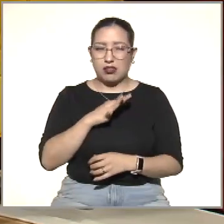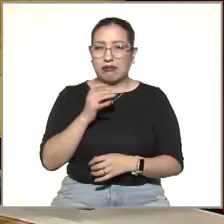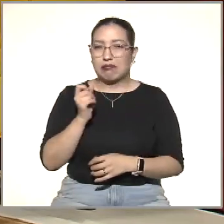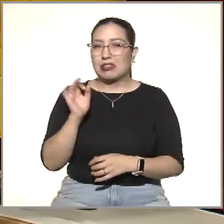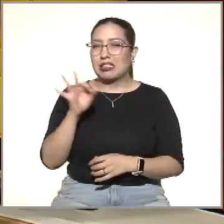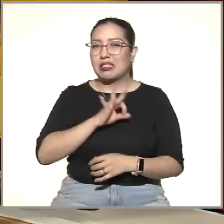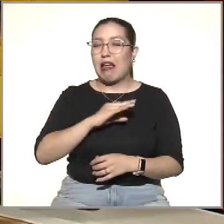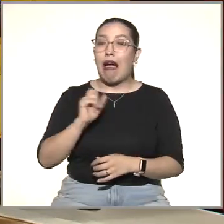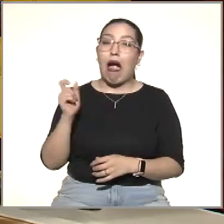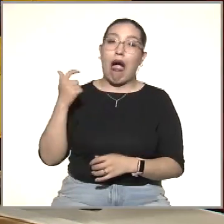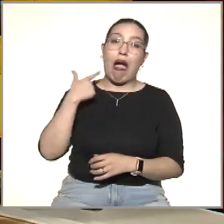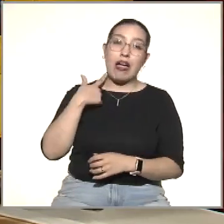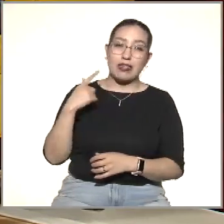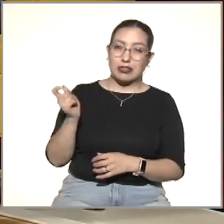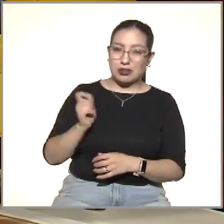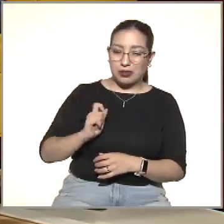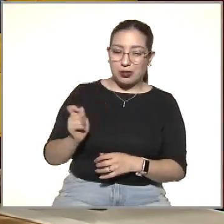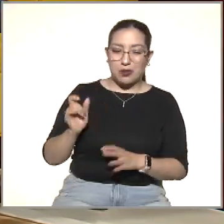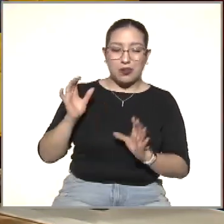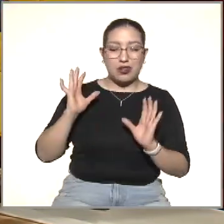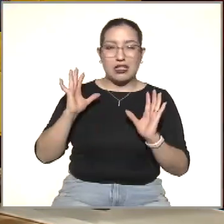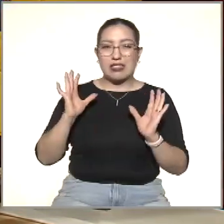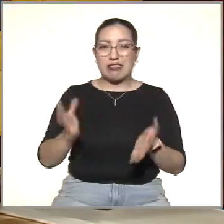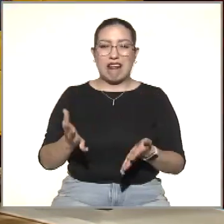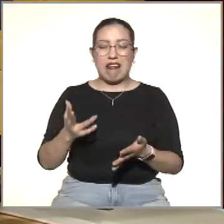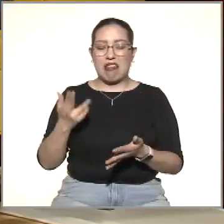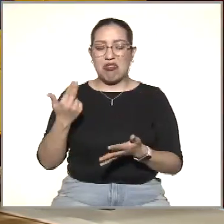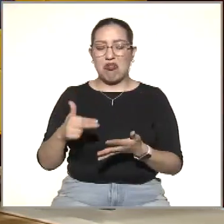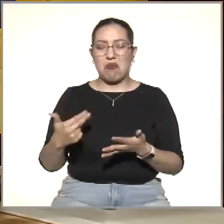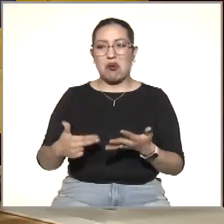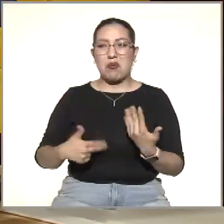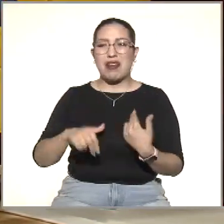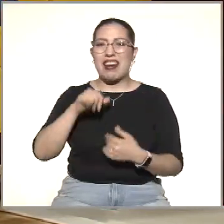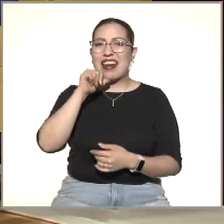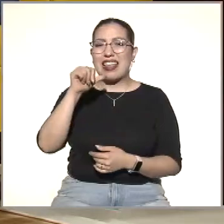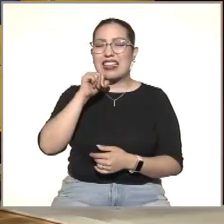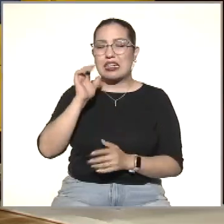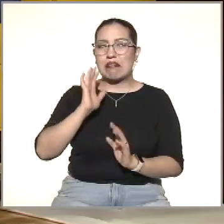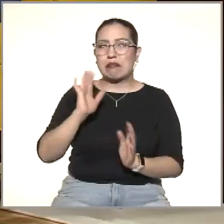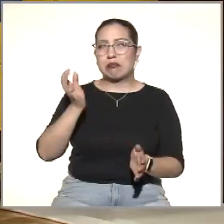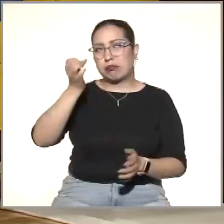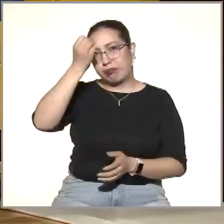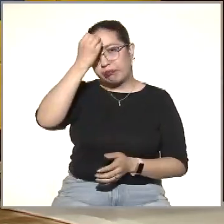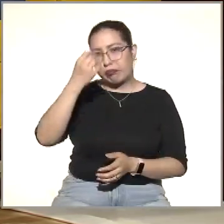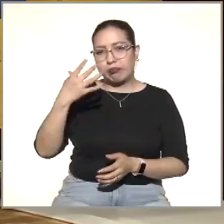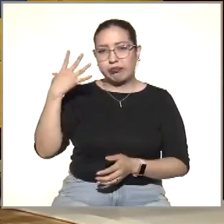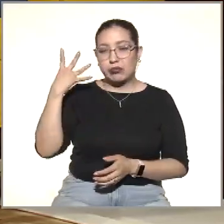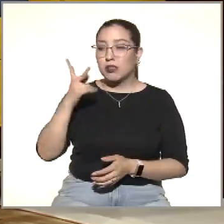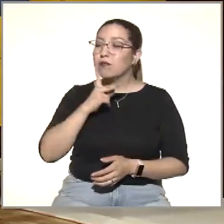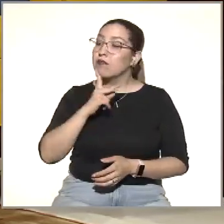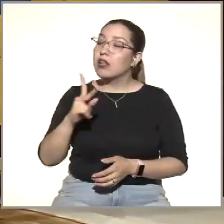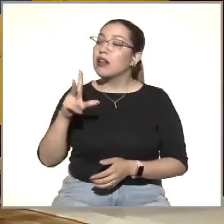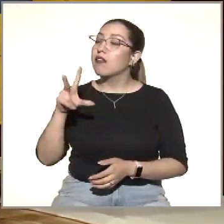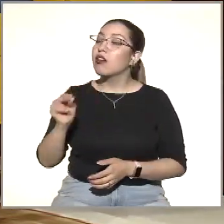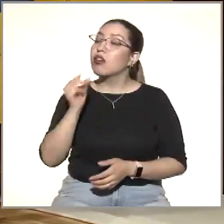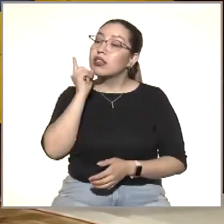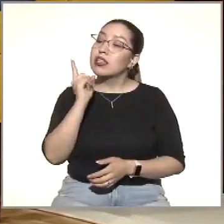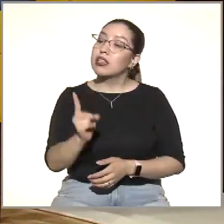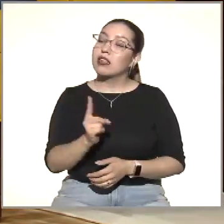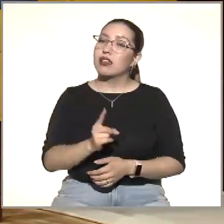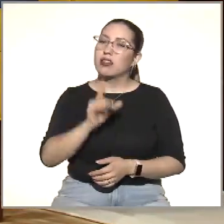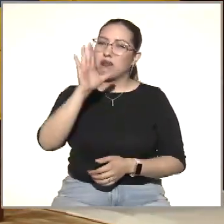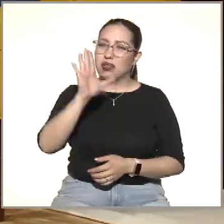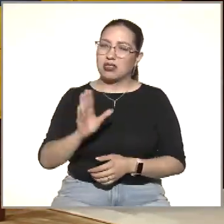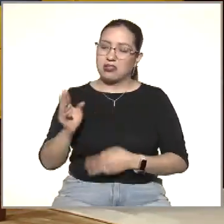ex o las ex son los muertos o los difuntos o los tal y tal, y ya ni el nombre lo decimos. No digas esa palabra porque parece que no, que se nos va a